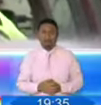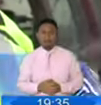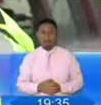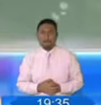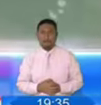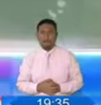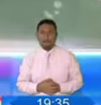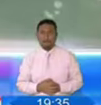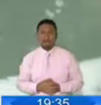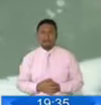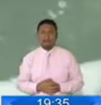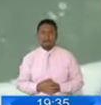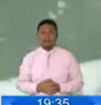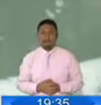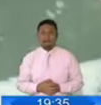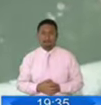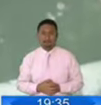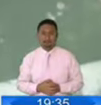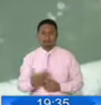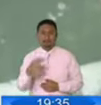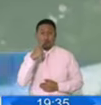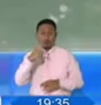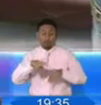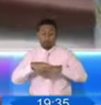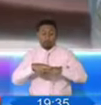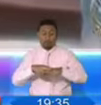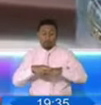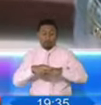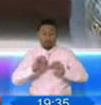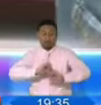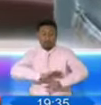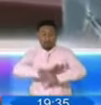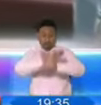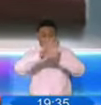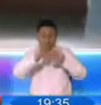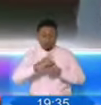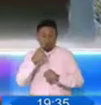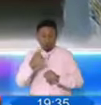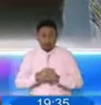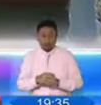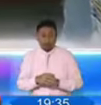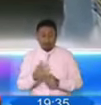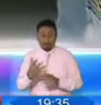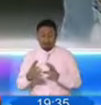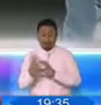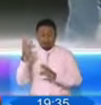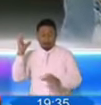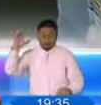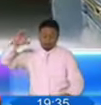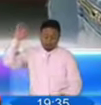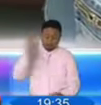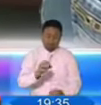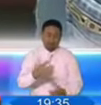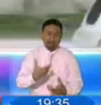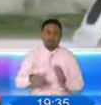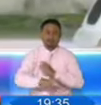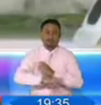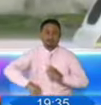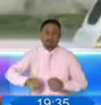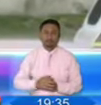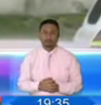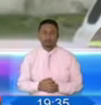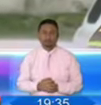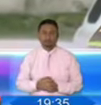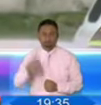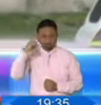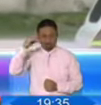Me golpeó. Y salvó la vida de un taxista, a quien en la madrugada un hombre habría golpeado con una piedra para robarle. Le golpeé en